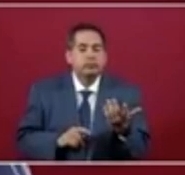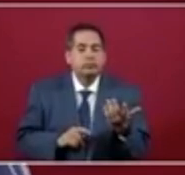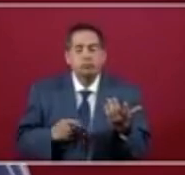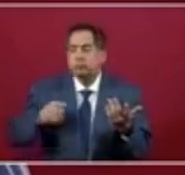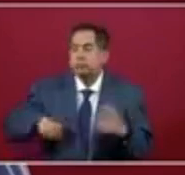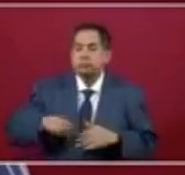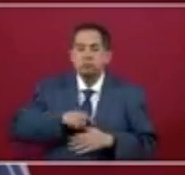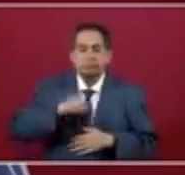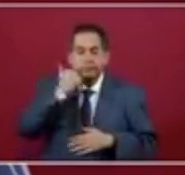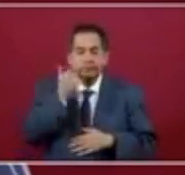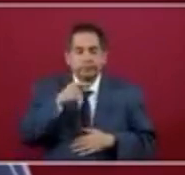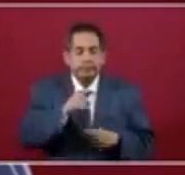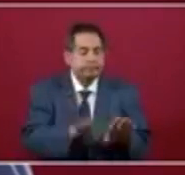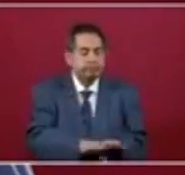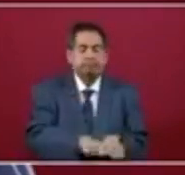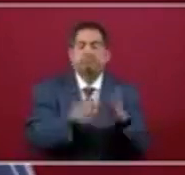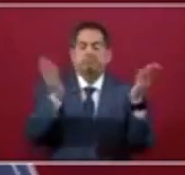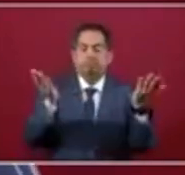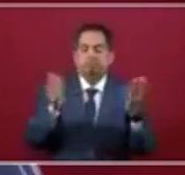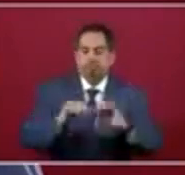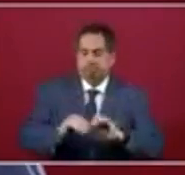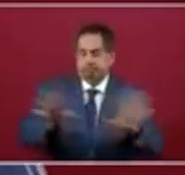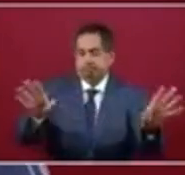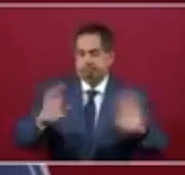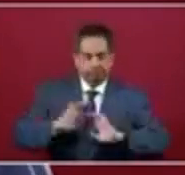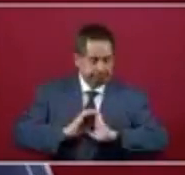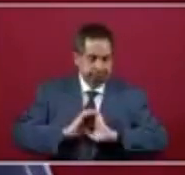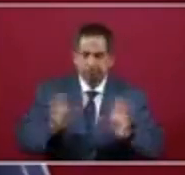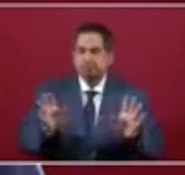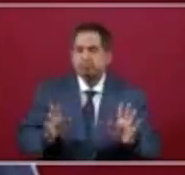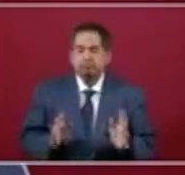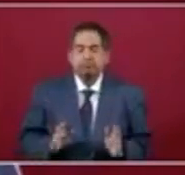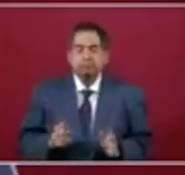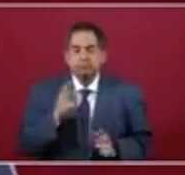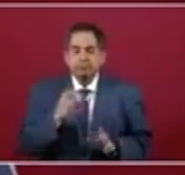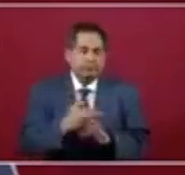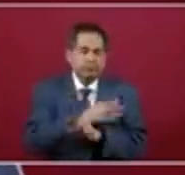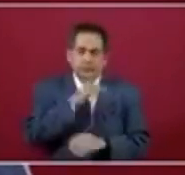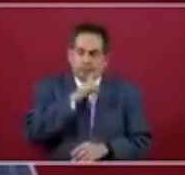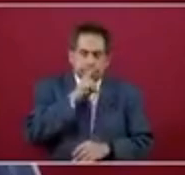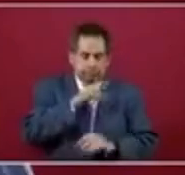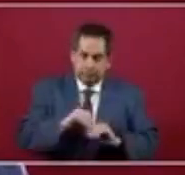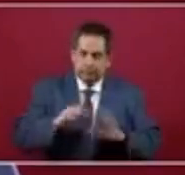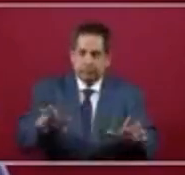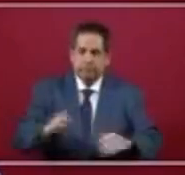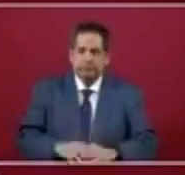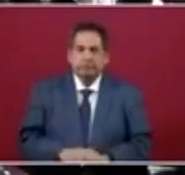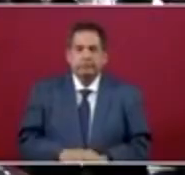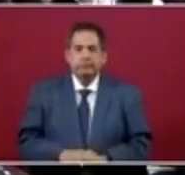nosotros lo que queremos es abrirla, y abrirla lo más antes posible.